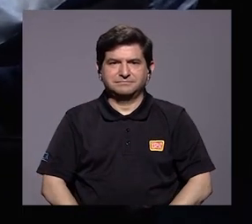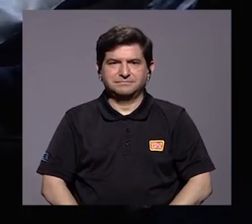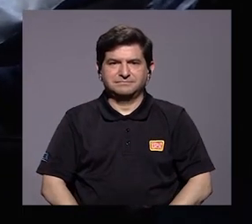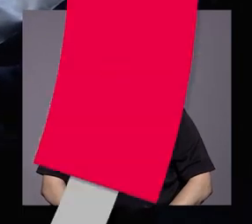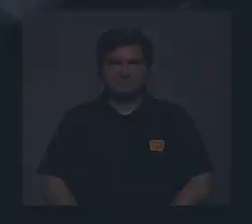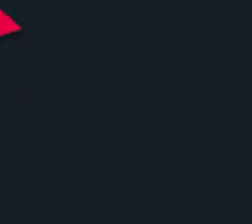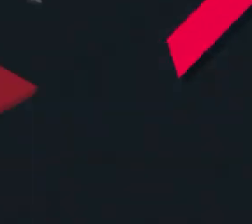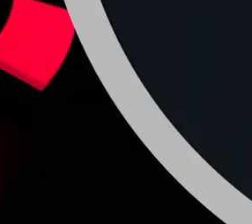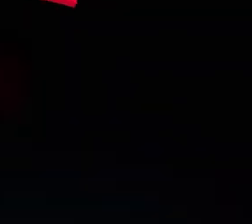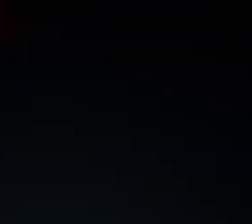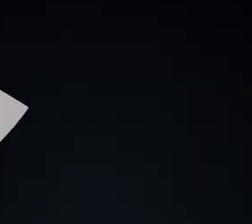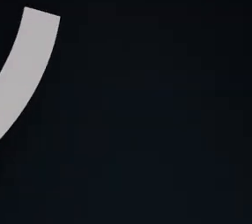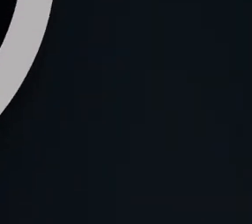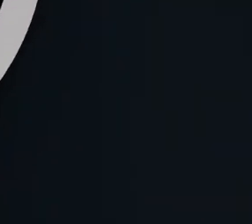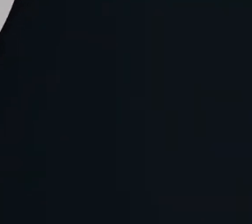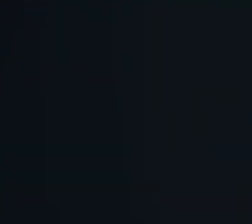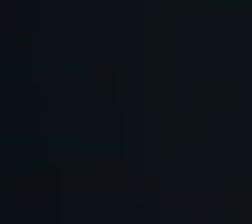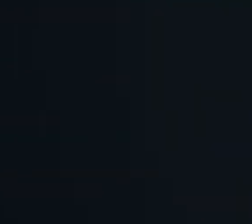a